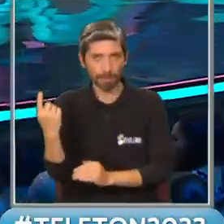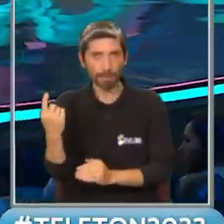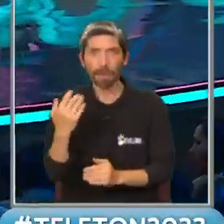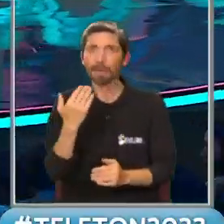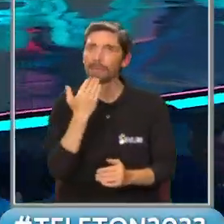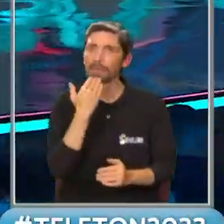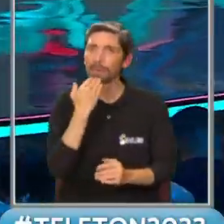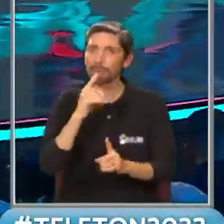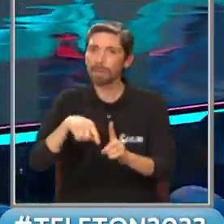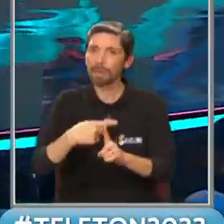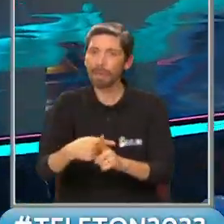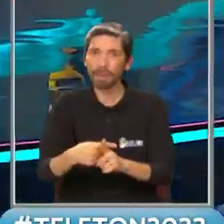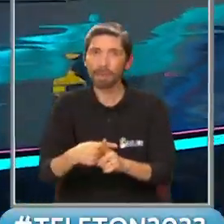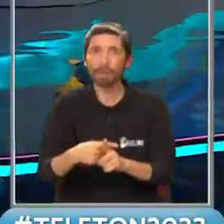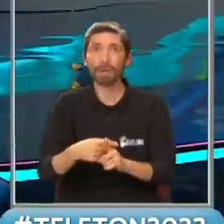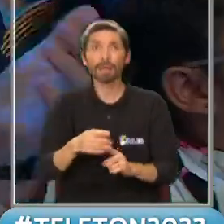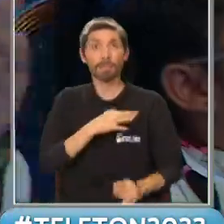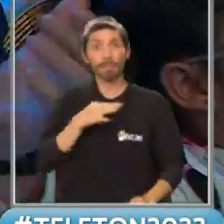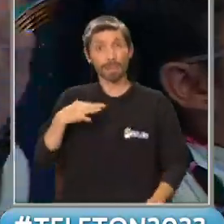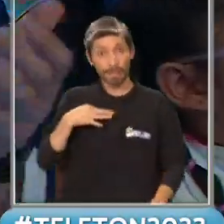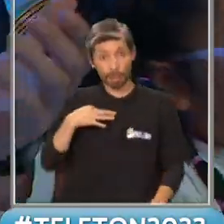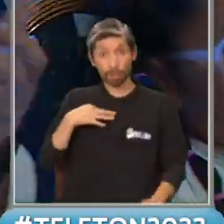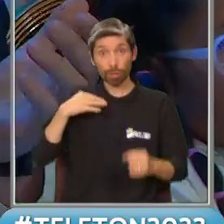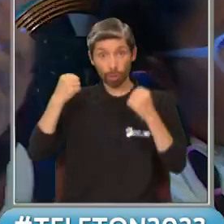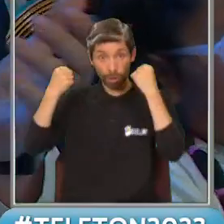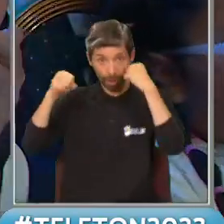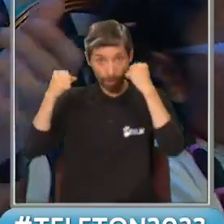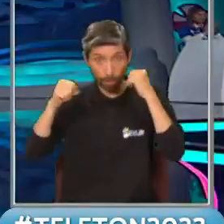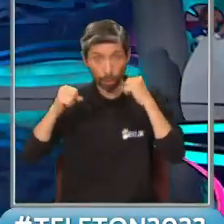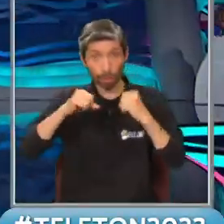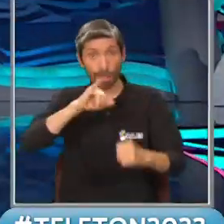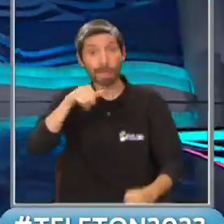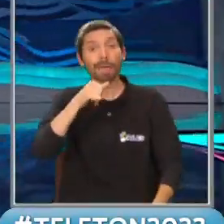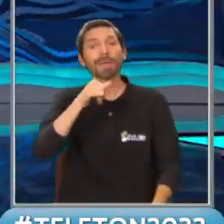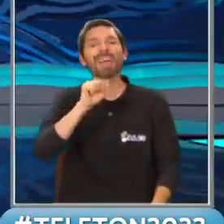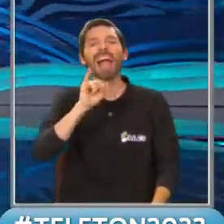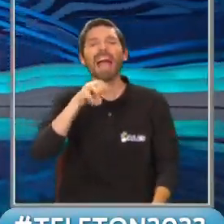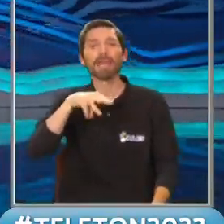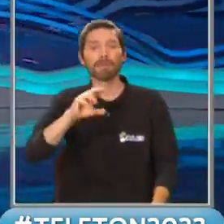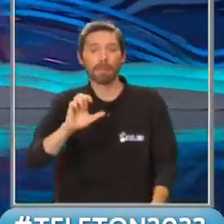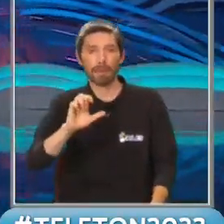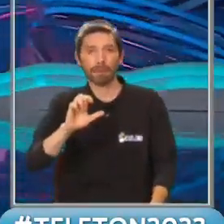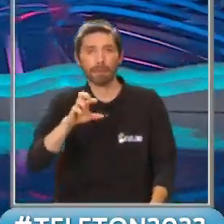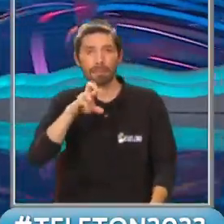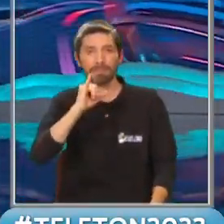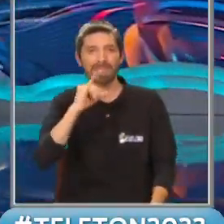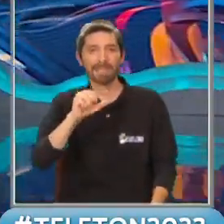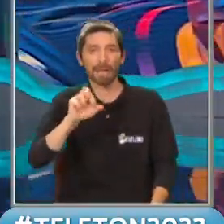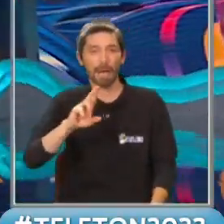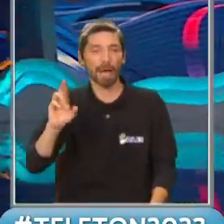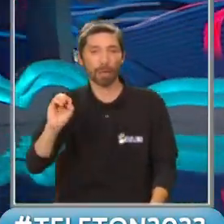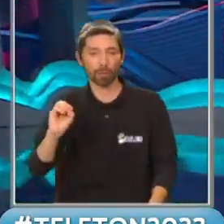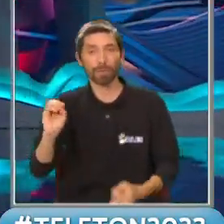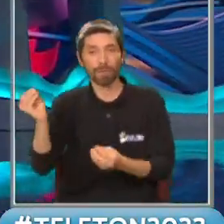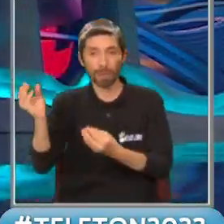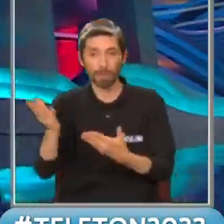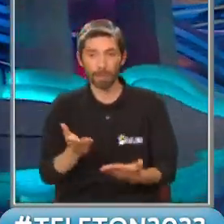también nuestro ministro de deporte Don Jorge Pizarro per Jaime Pizarro bienvenido